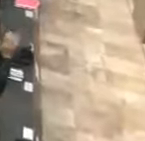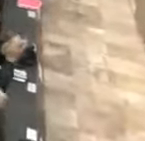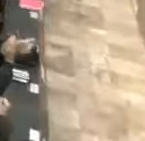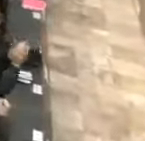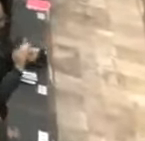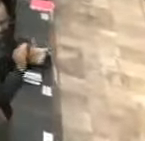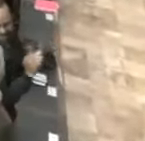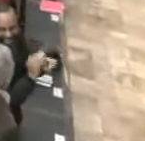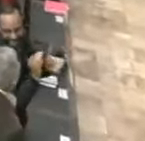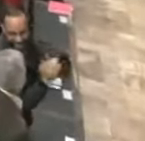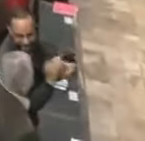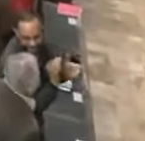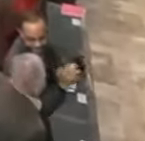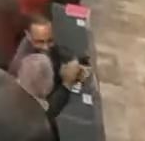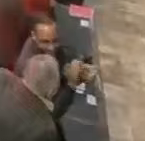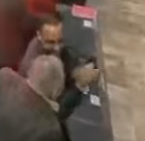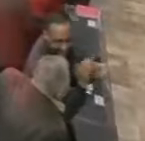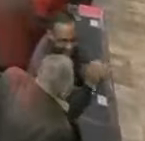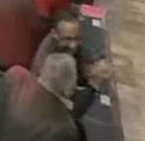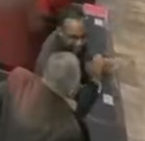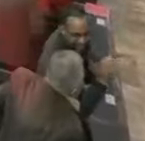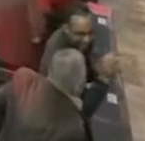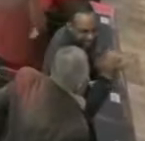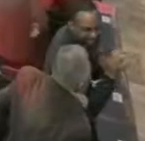Muchísimas gracias, diputada.